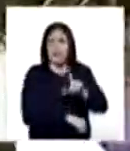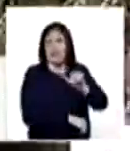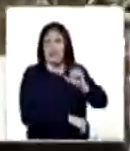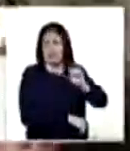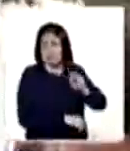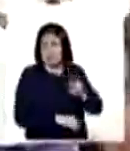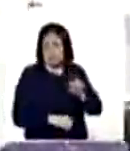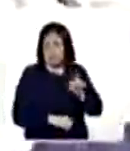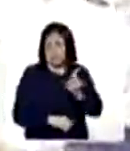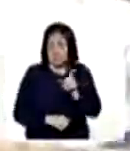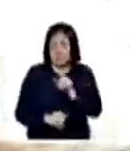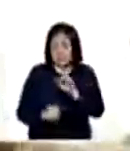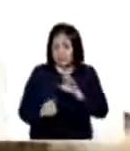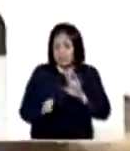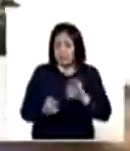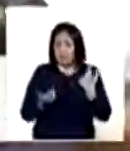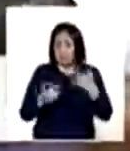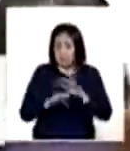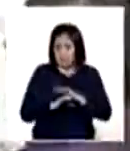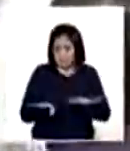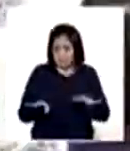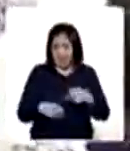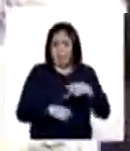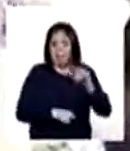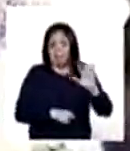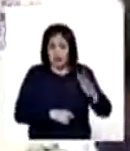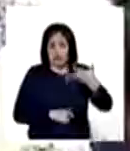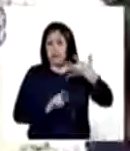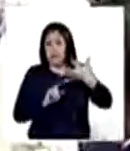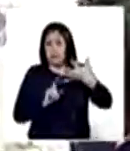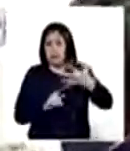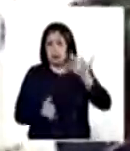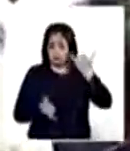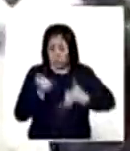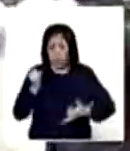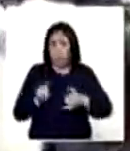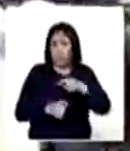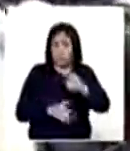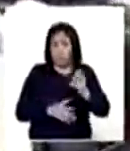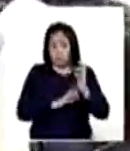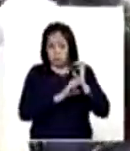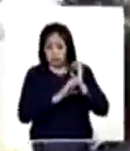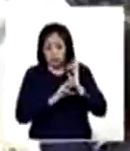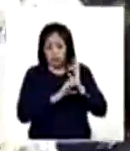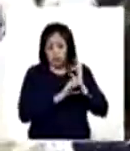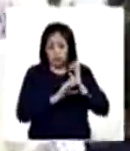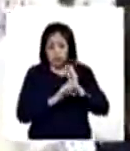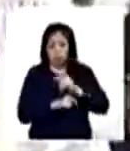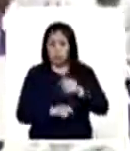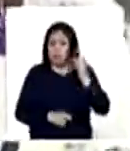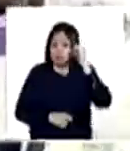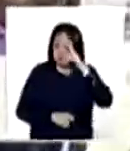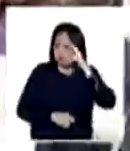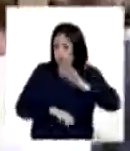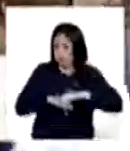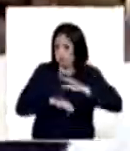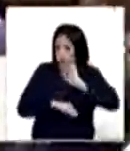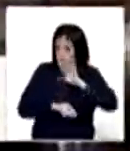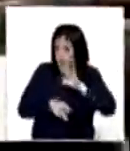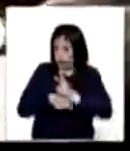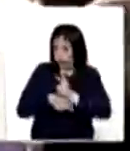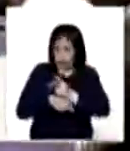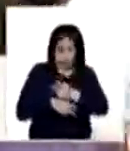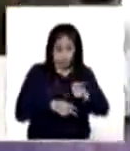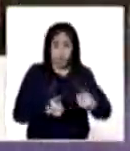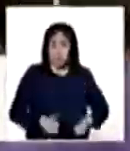finalizar este recorrido, quinto y último recorrido del Señor de los Milagros. Por eso advertimos a las personas